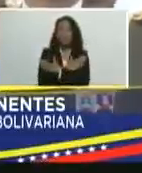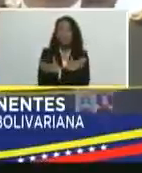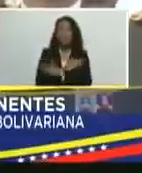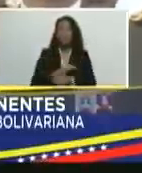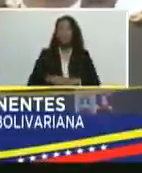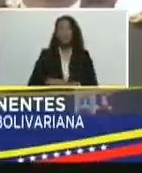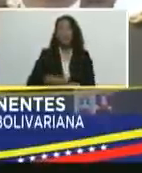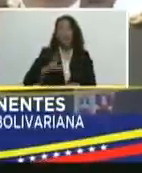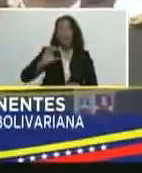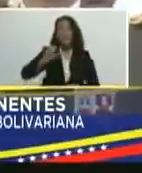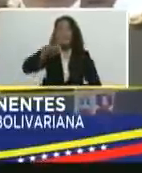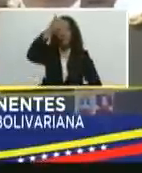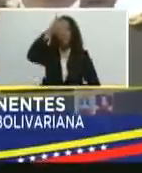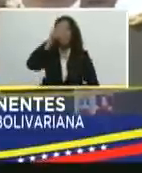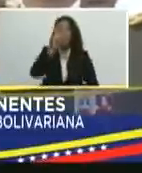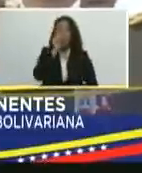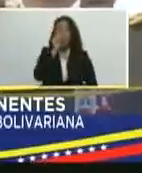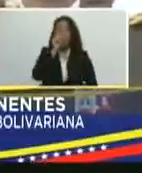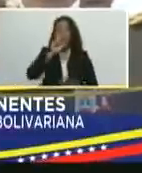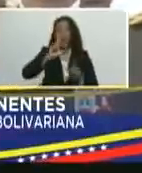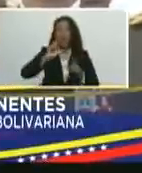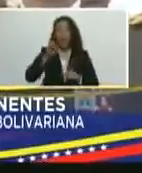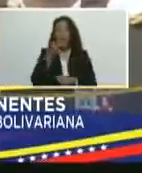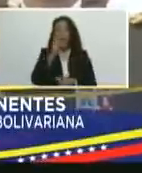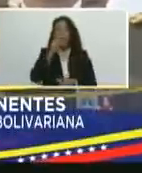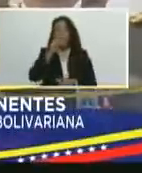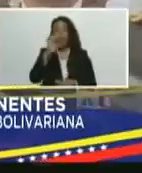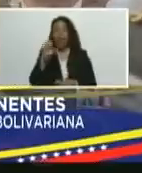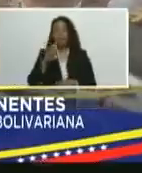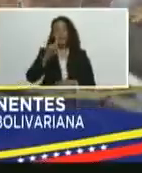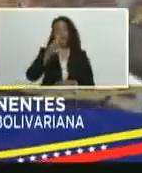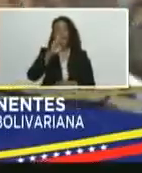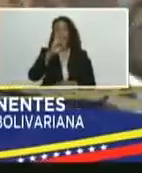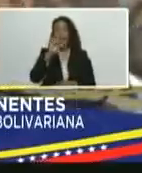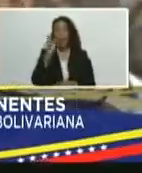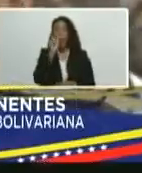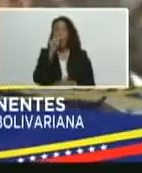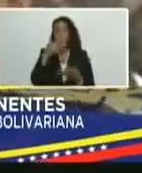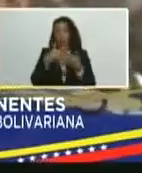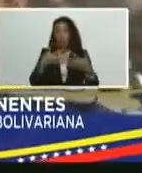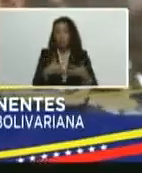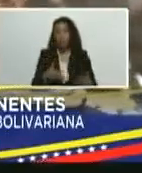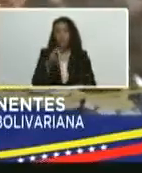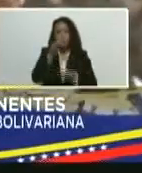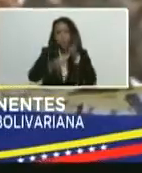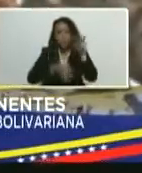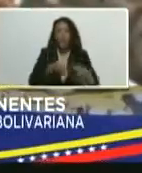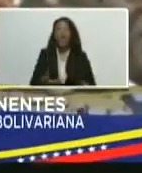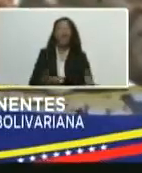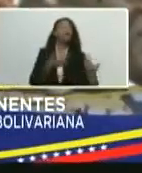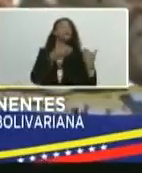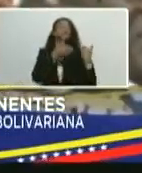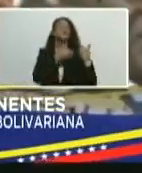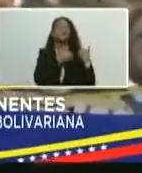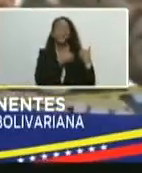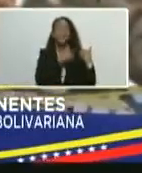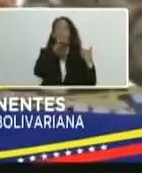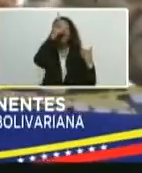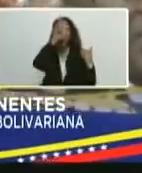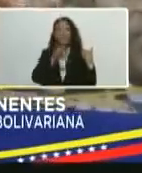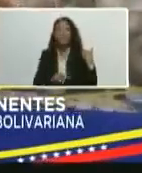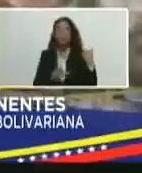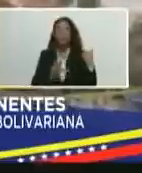al mayor general Helio Estrada, quien asume